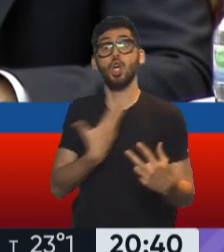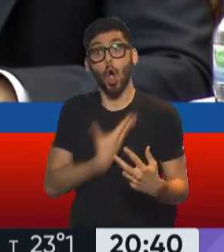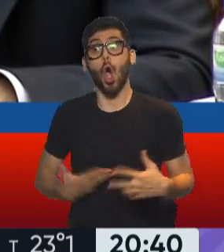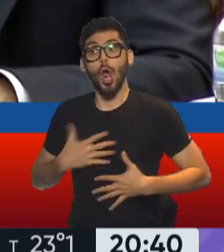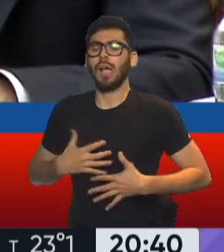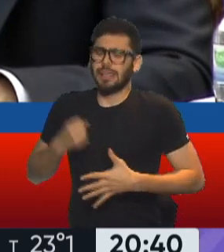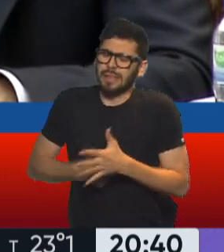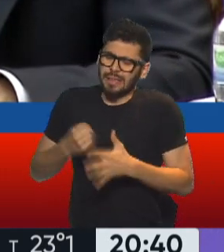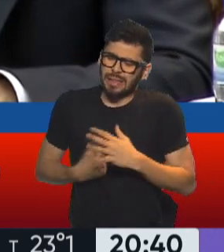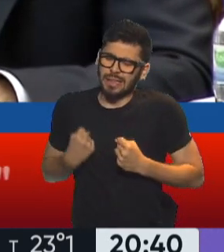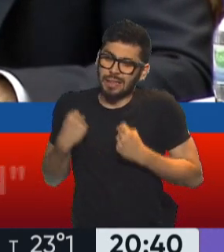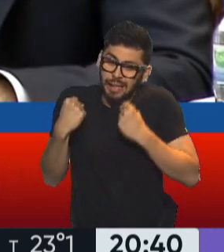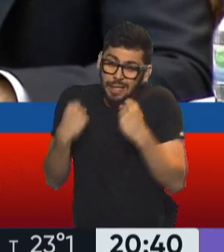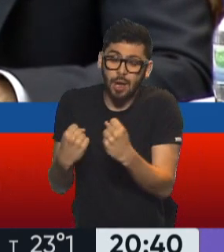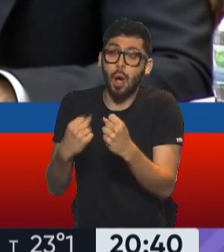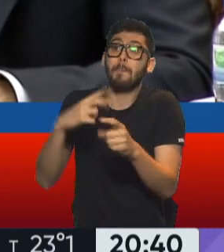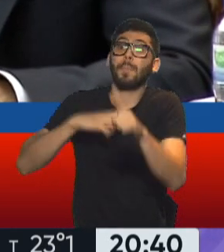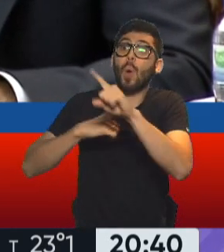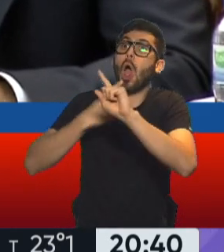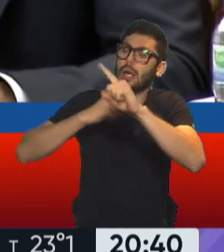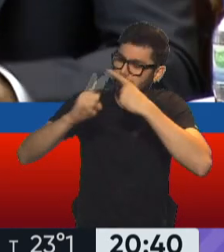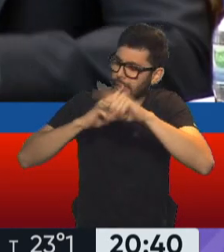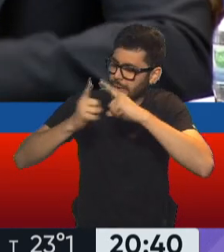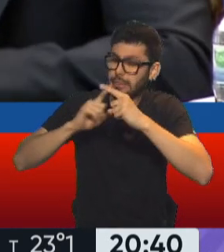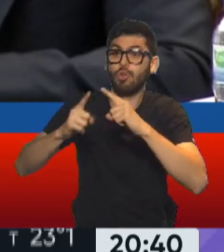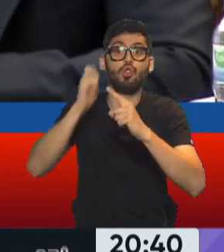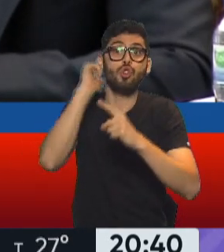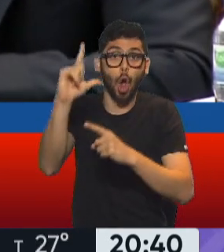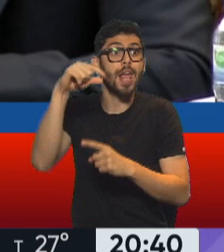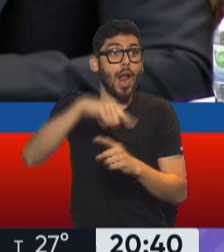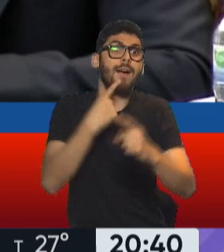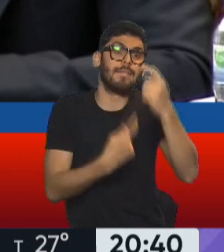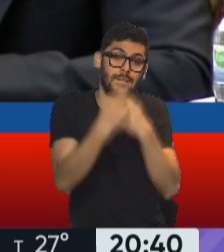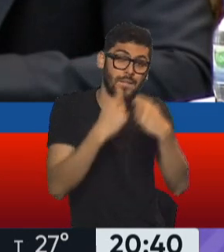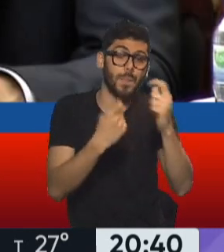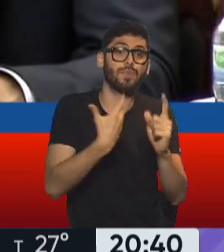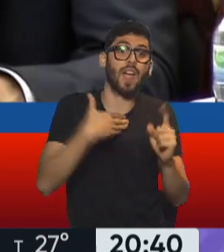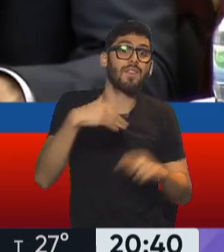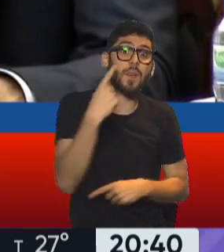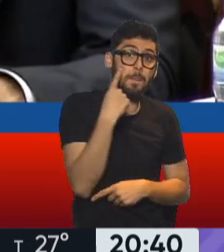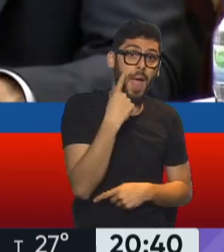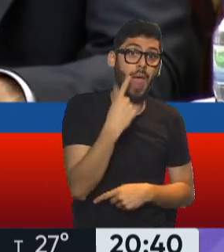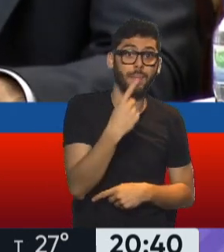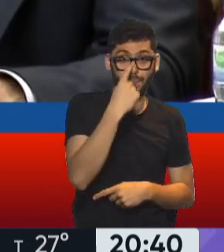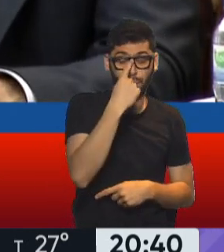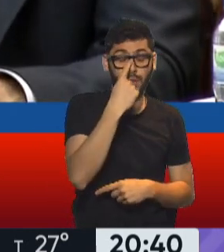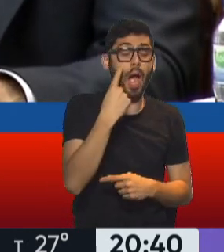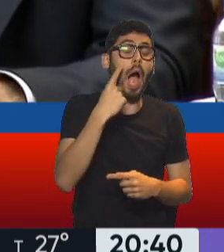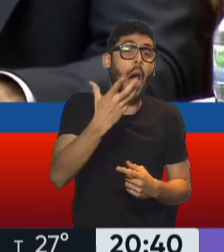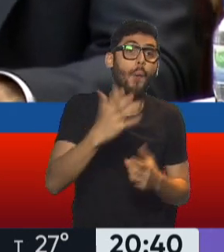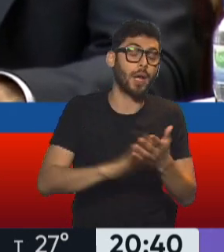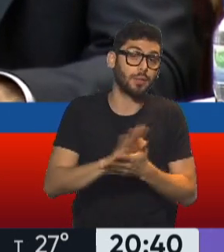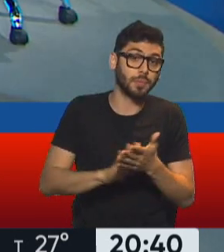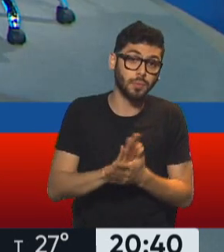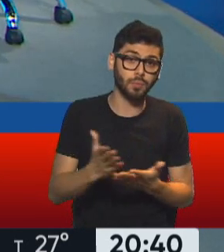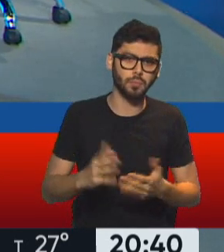esfuerzo, logró reestructurar con el sector privado y ahora está discutiendo, y lo dijo el presidente, con el Fondo Monetario cómo lo logra. ¿Y